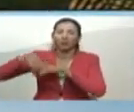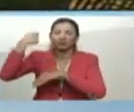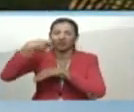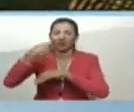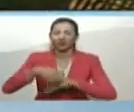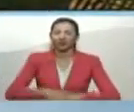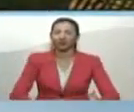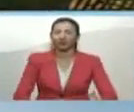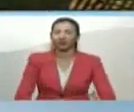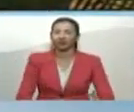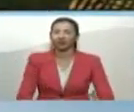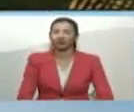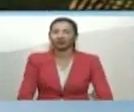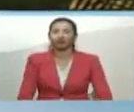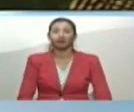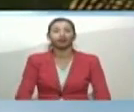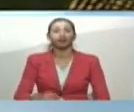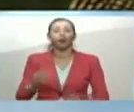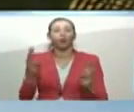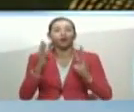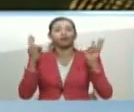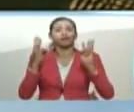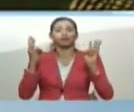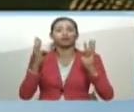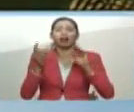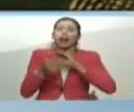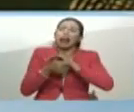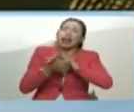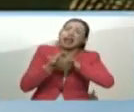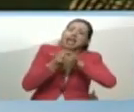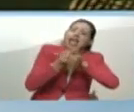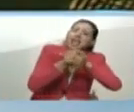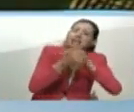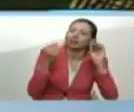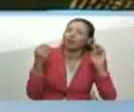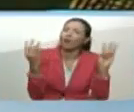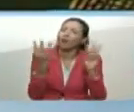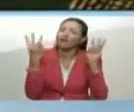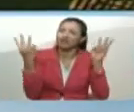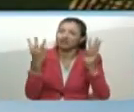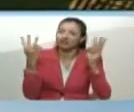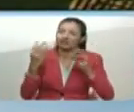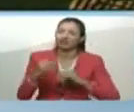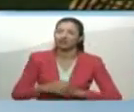creo que mucha gente se conectó al wifi y se puso lento. Bueno.